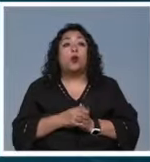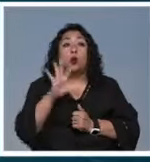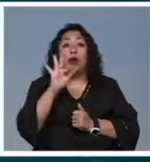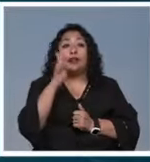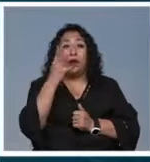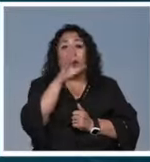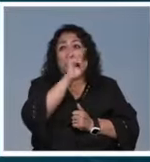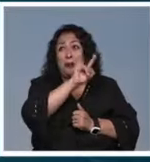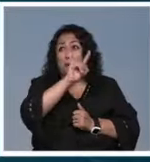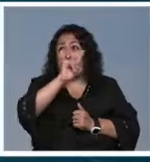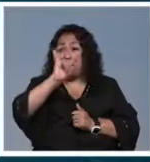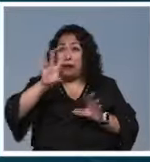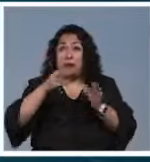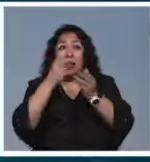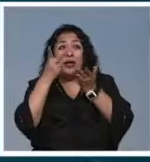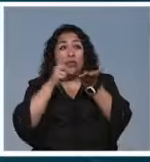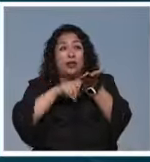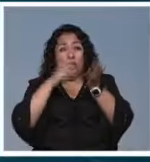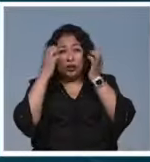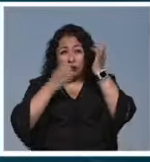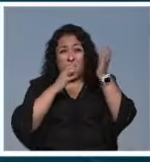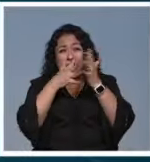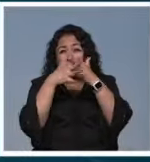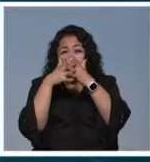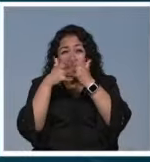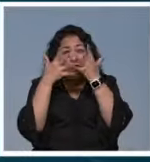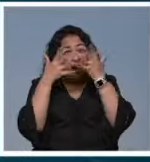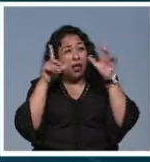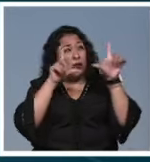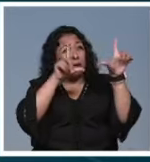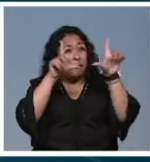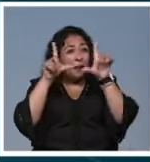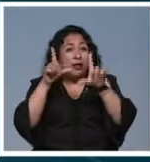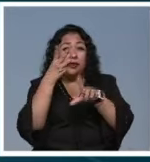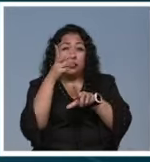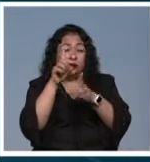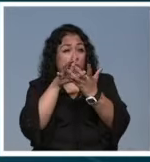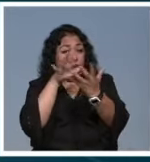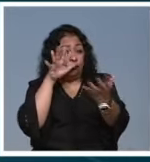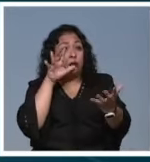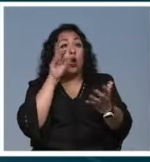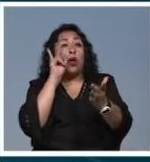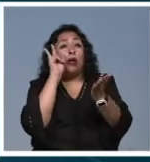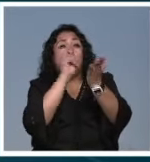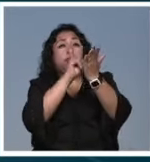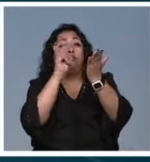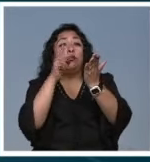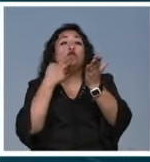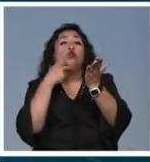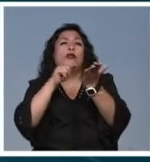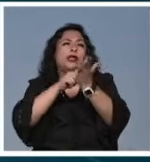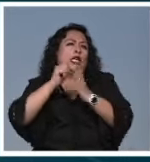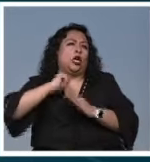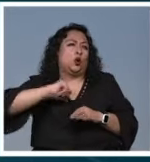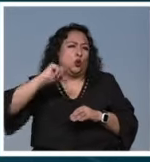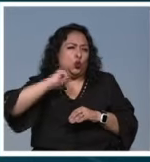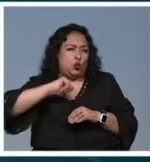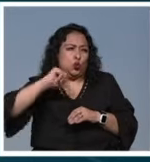44 piezas conforman la exposición entre collages de gran formato, obras tridimensionales y estampas hechas en técnicas